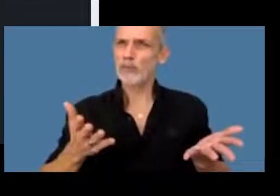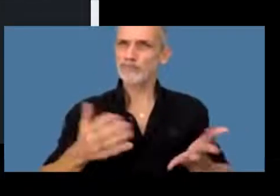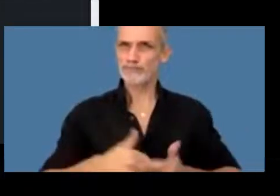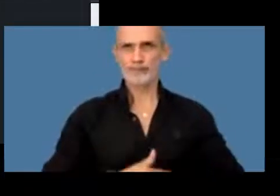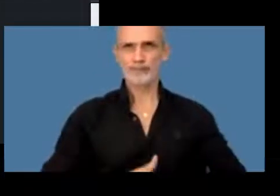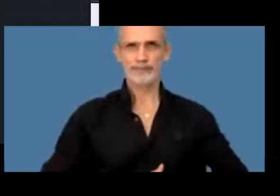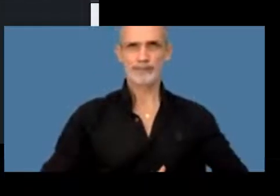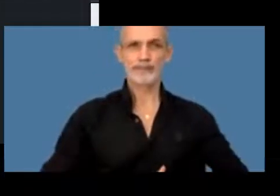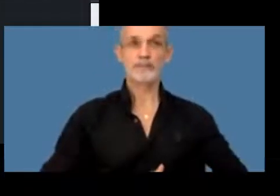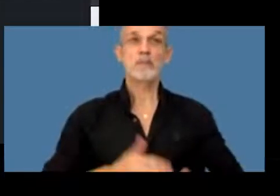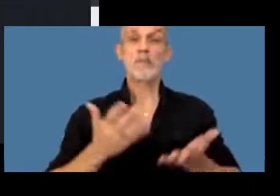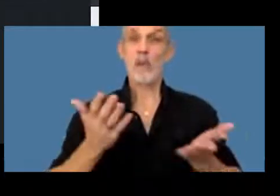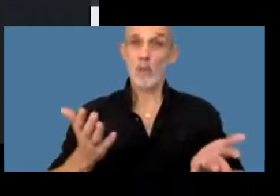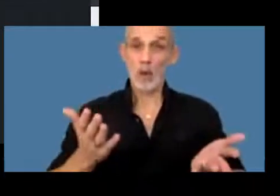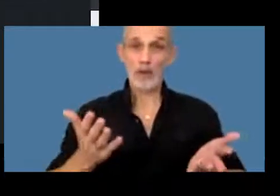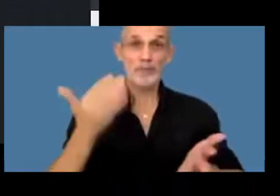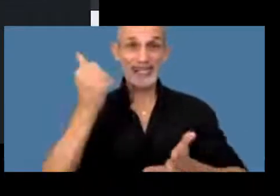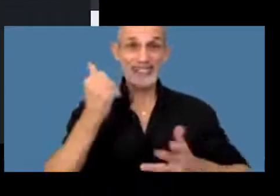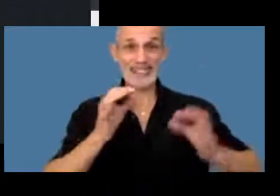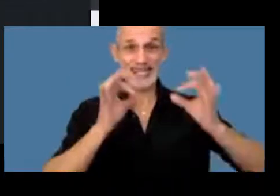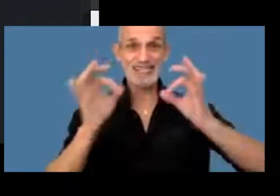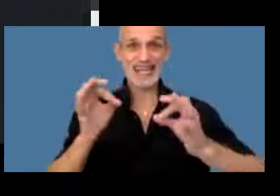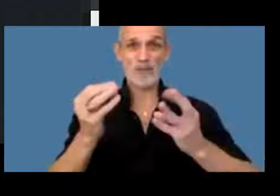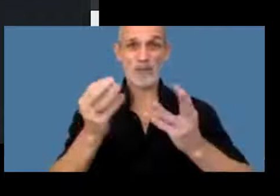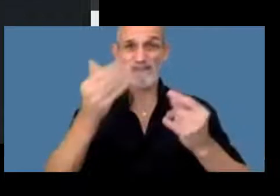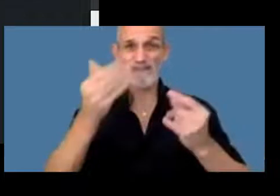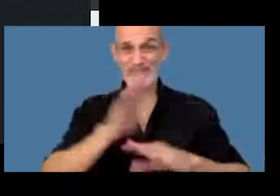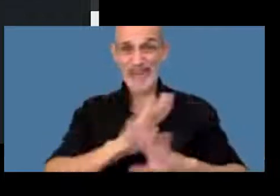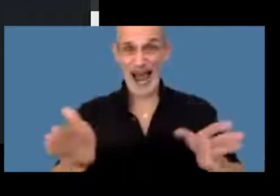Bueno, y ya llegando un poco al final.